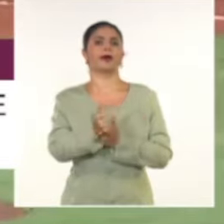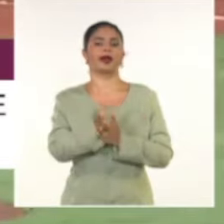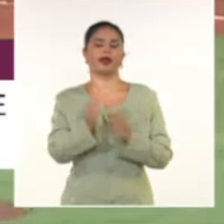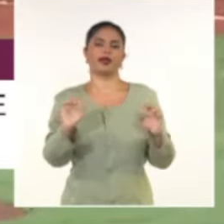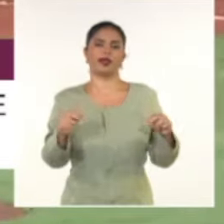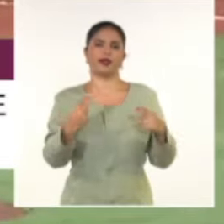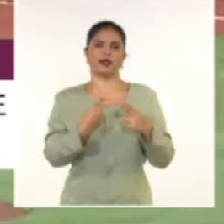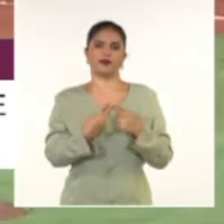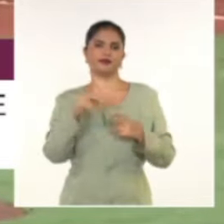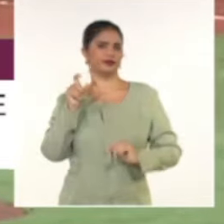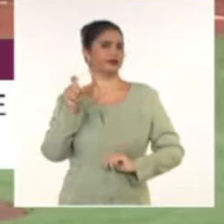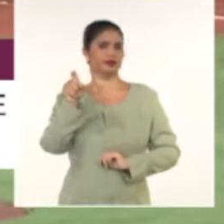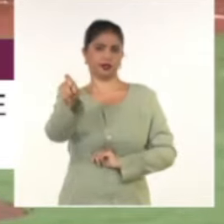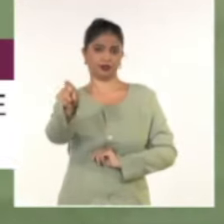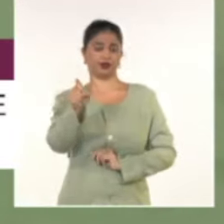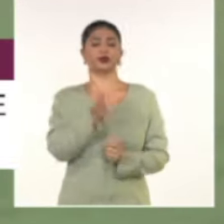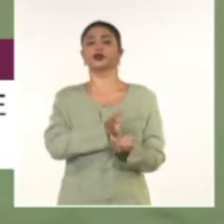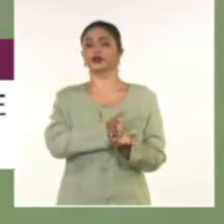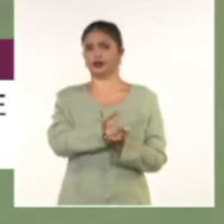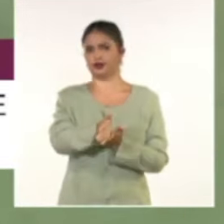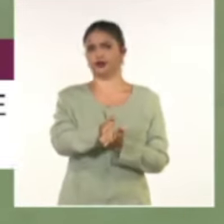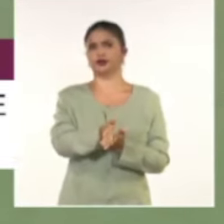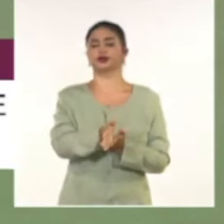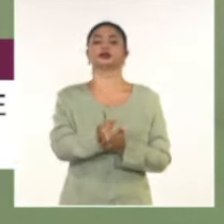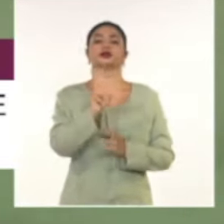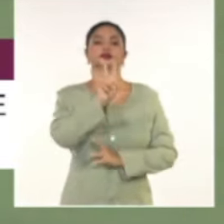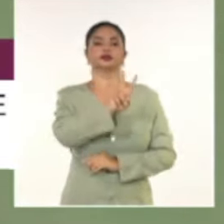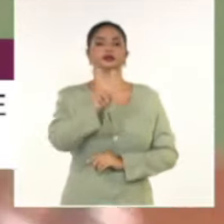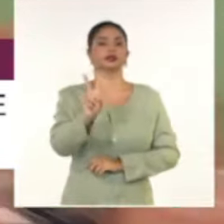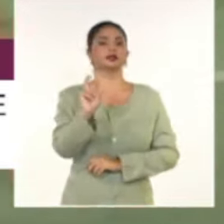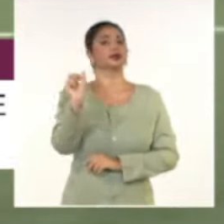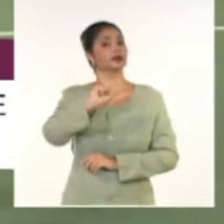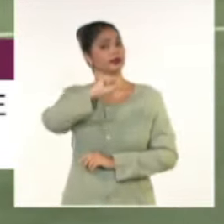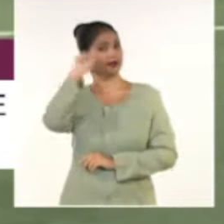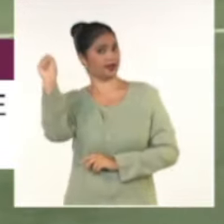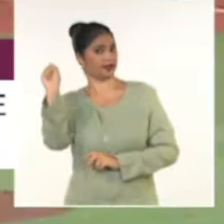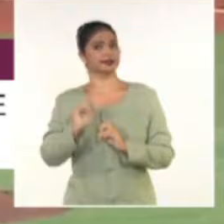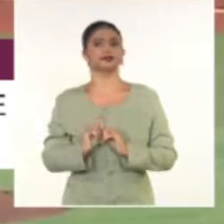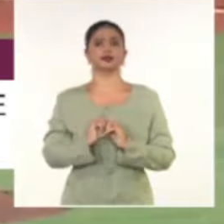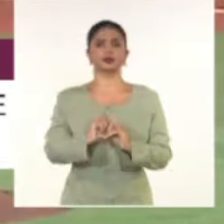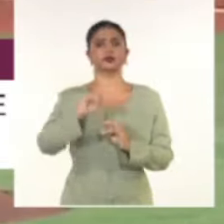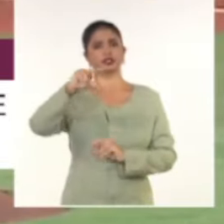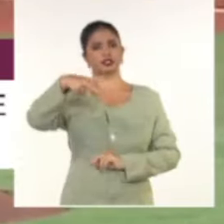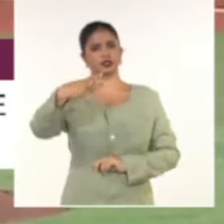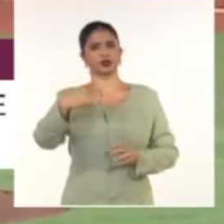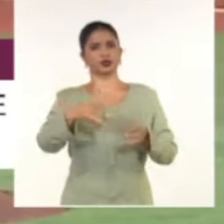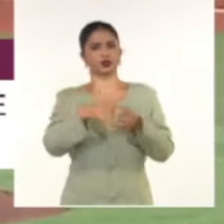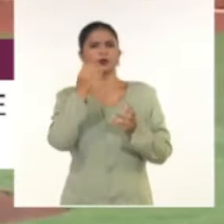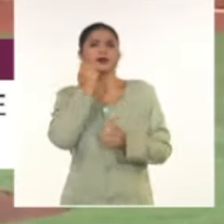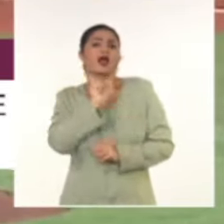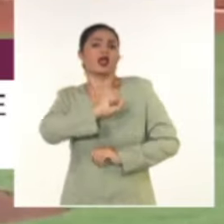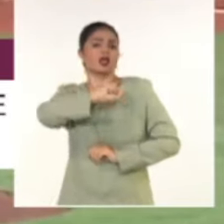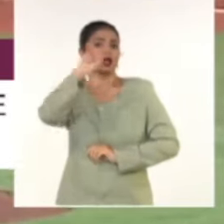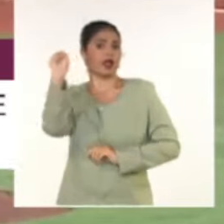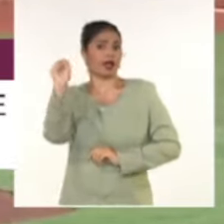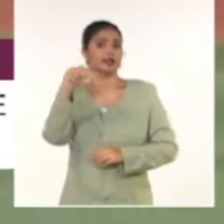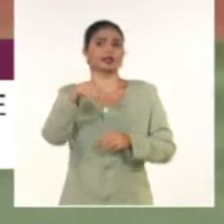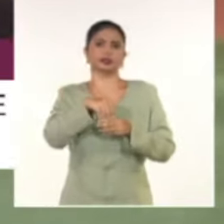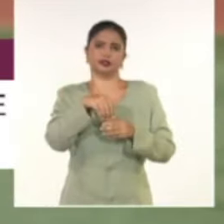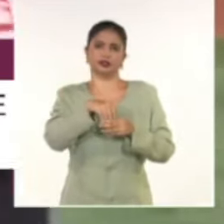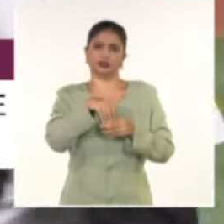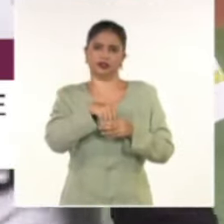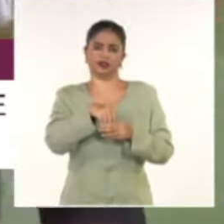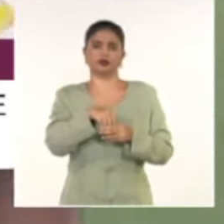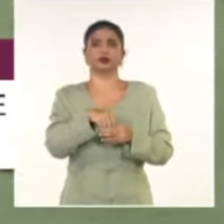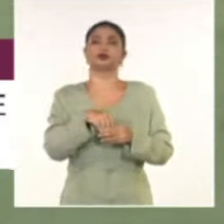zona. Los Halcones cosecharon su vigésima corona liguera para reafirmarse como el segundo club más ganador de la Liga del Pacífico, solo por